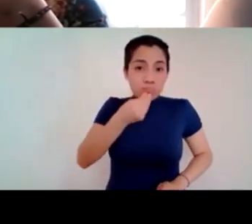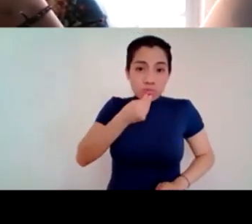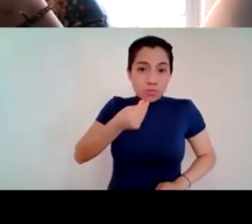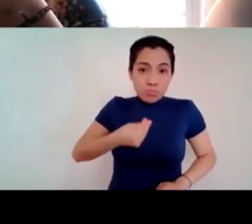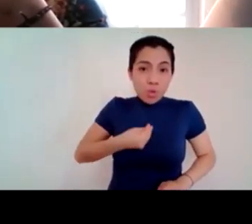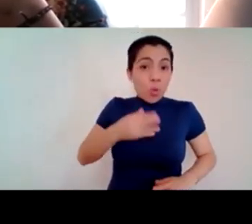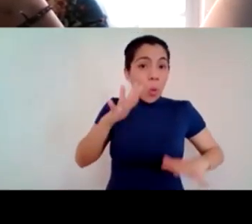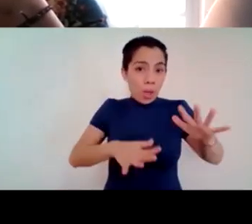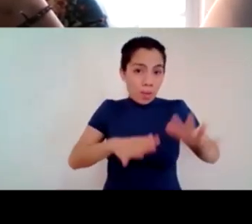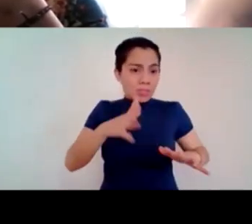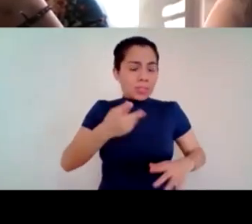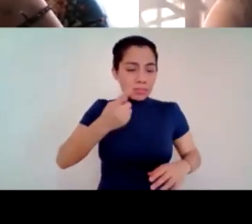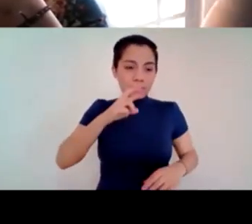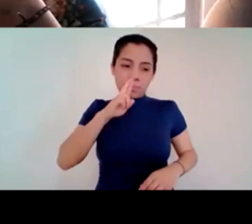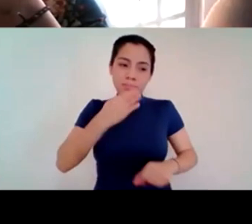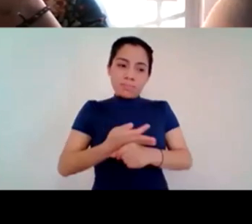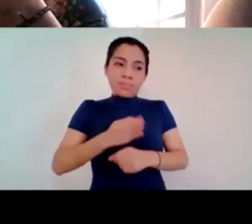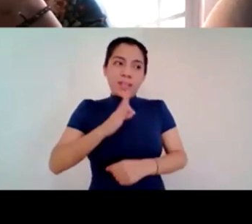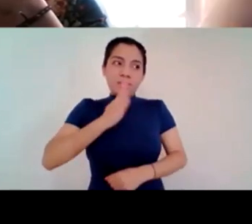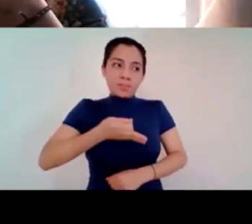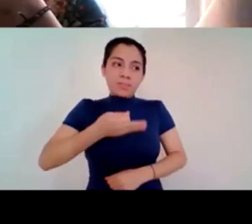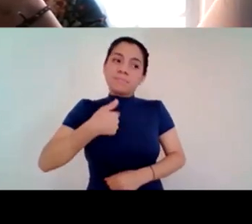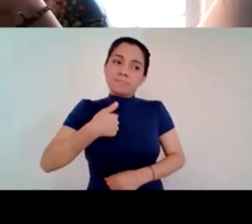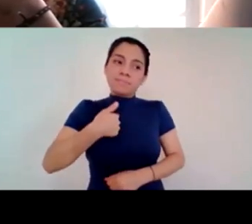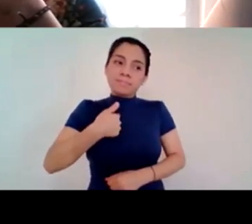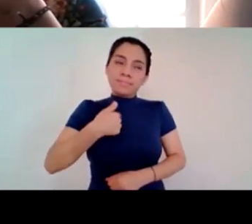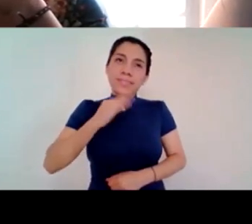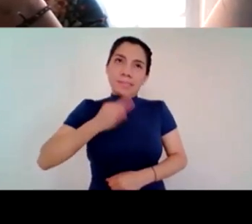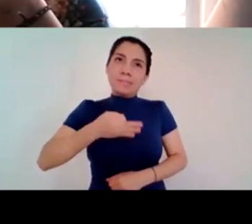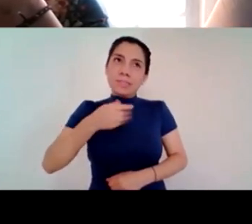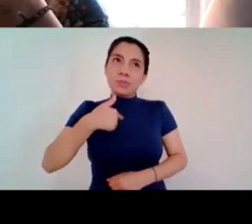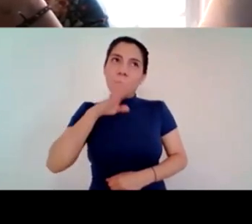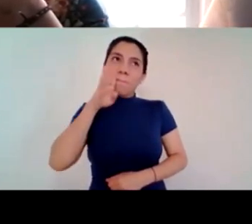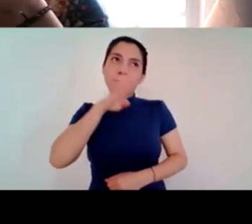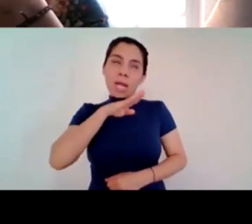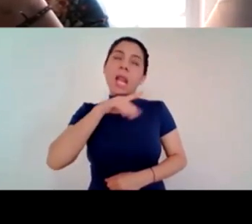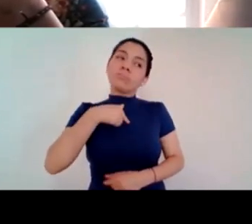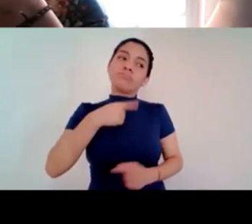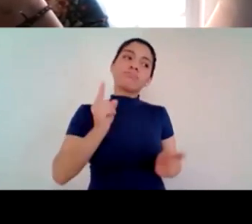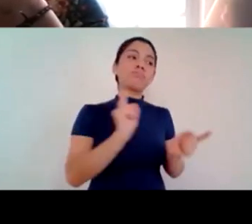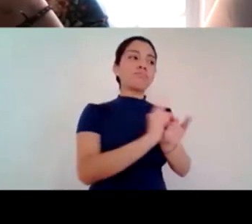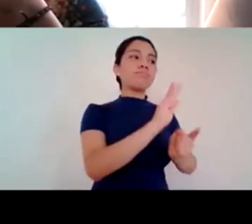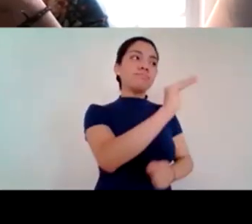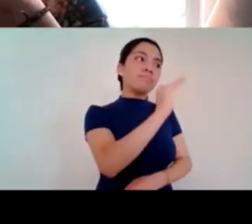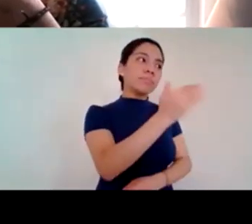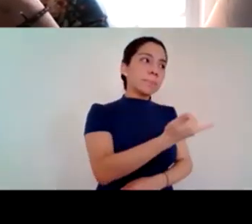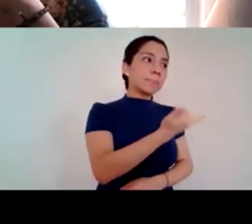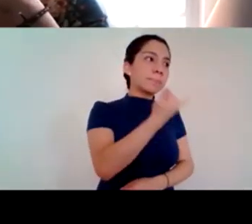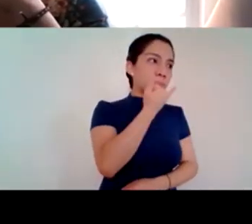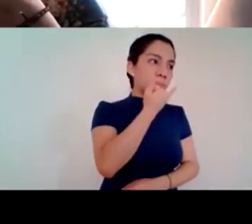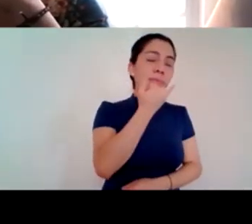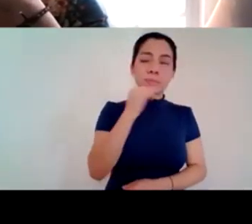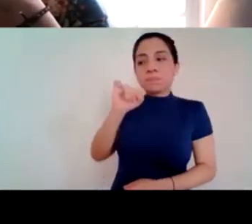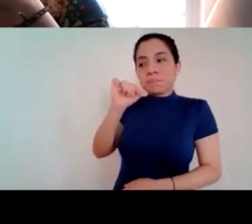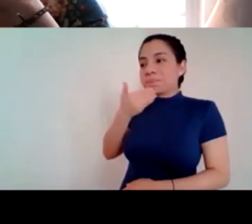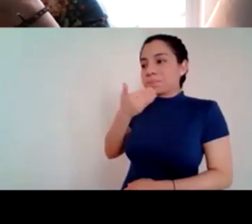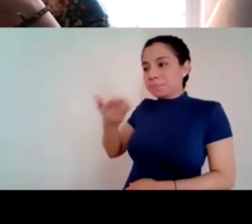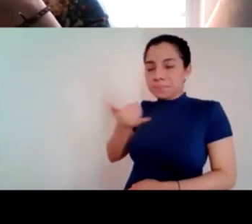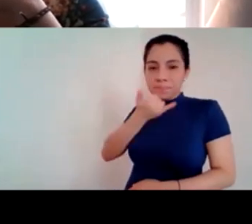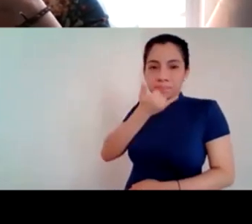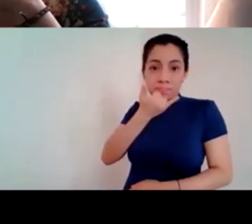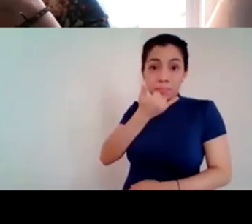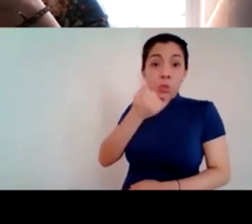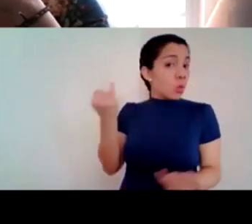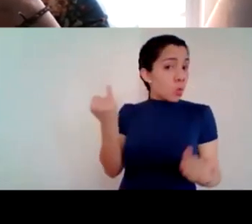decimos y de lo que sentimos y nos revisamos con frecuencia y tratamos de ser nuestra mejor versión en todos los ámbitos también como maestros acuérdense